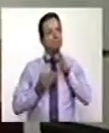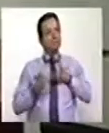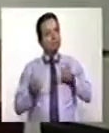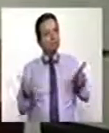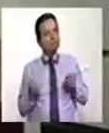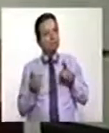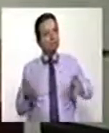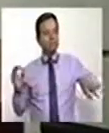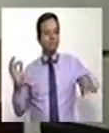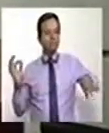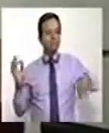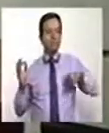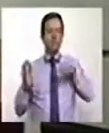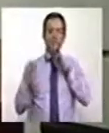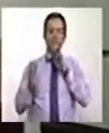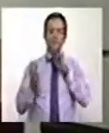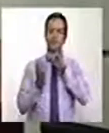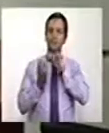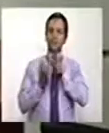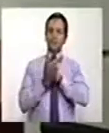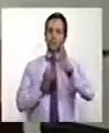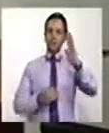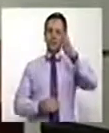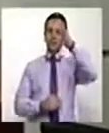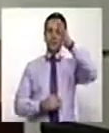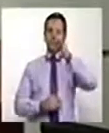Policía Nacional.